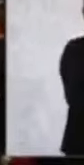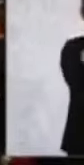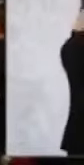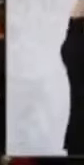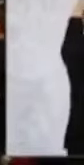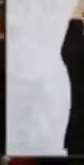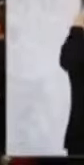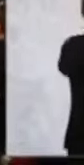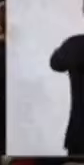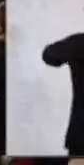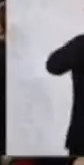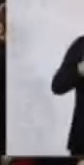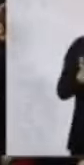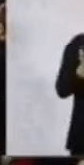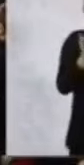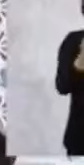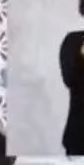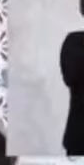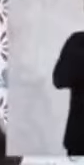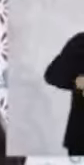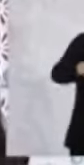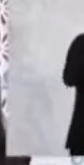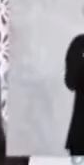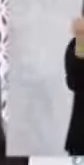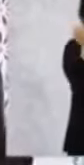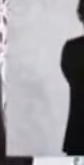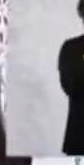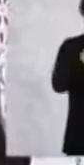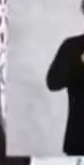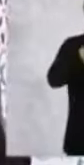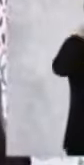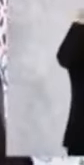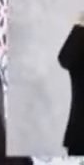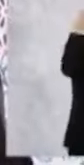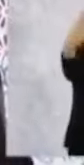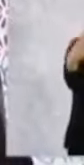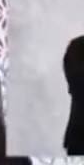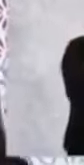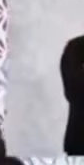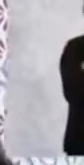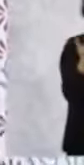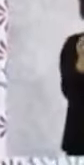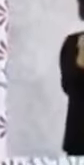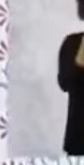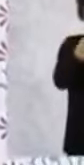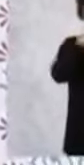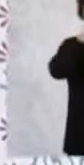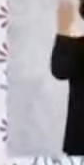mundo piense como la presidenta imagínense sería Eso sí sería dictadura